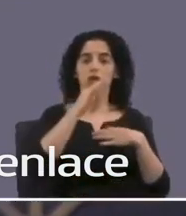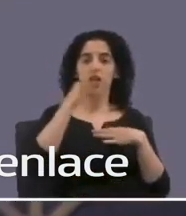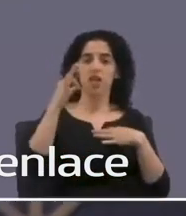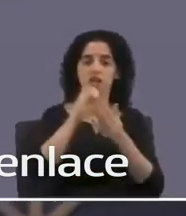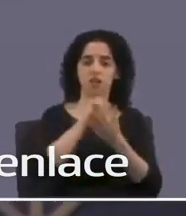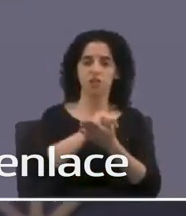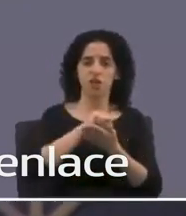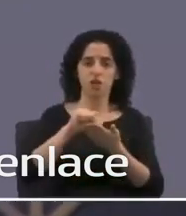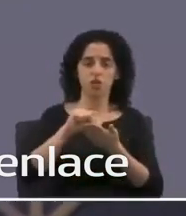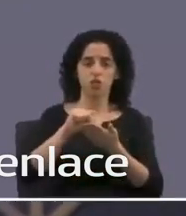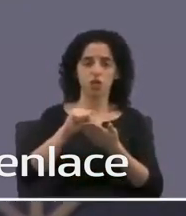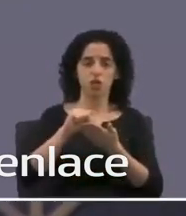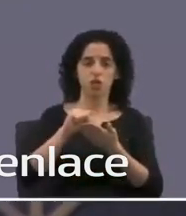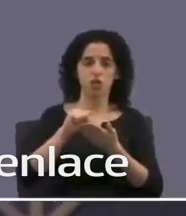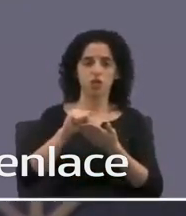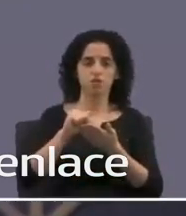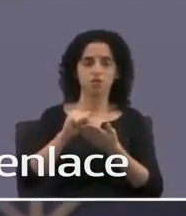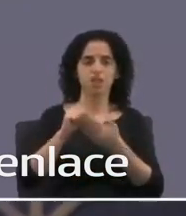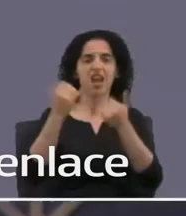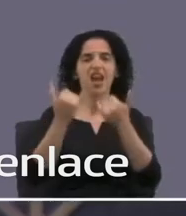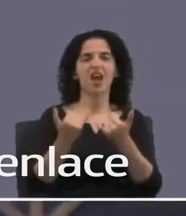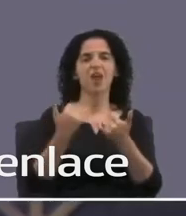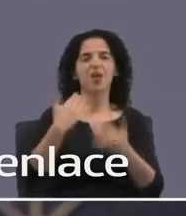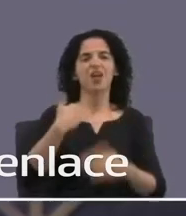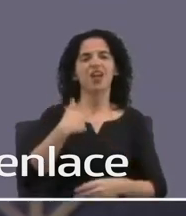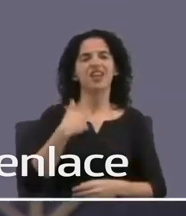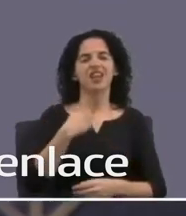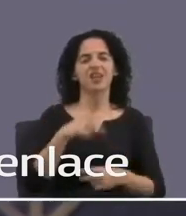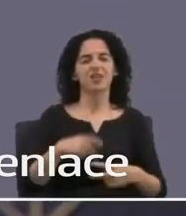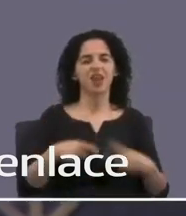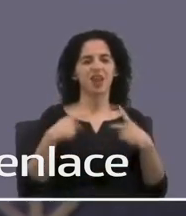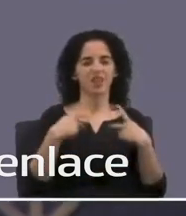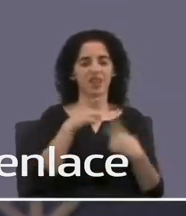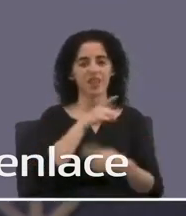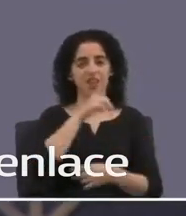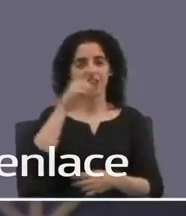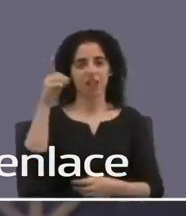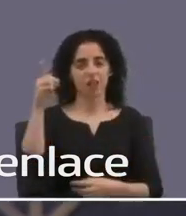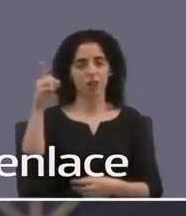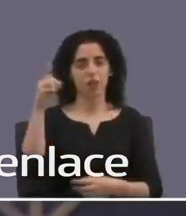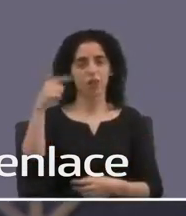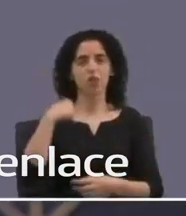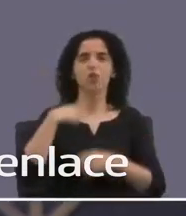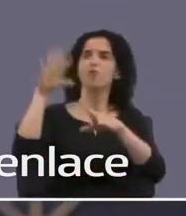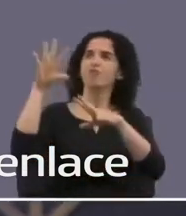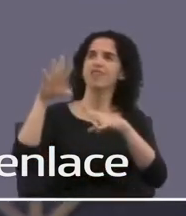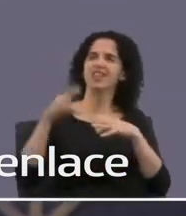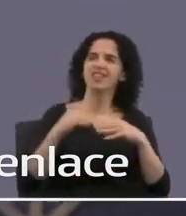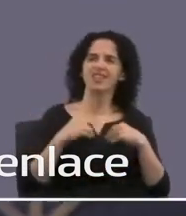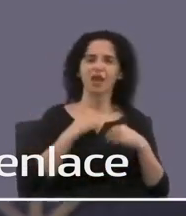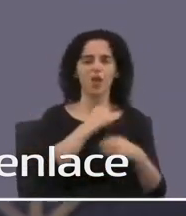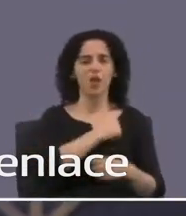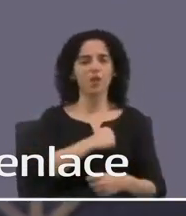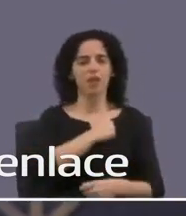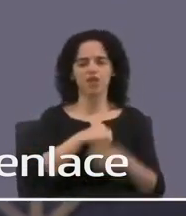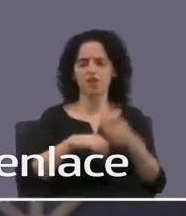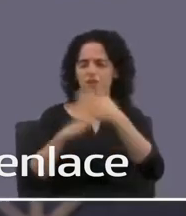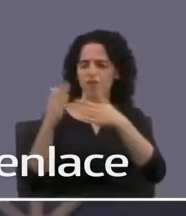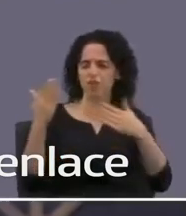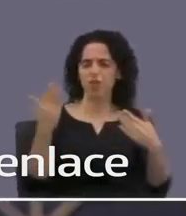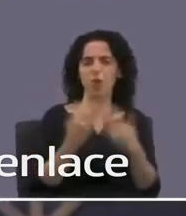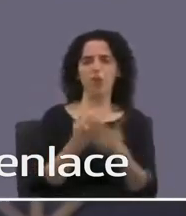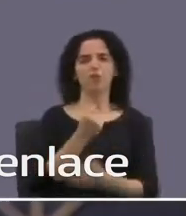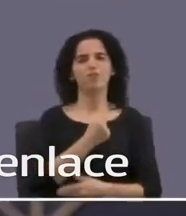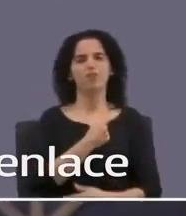el poder del Espíritu Santo ahora tengo la vida de Dios y yo recibo el perdón